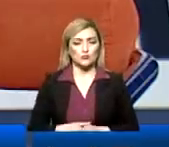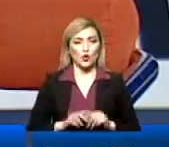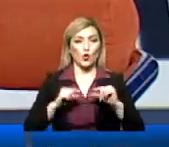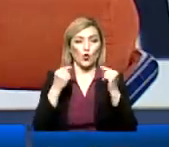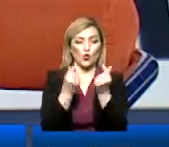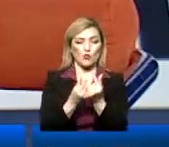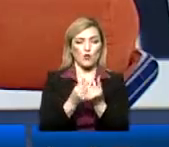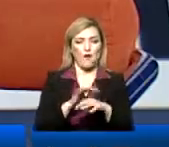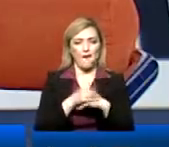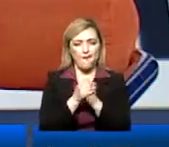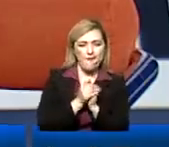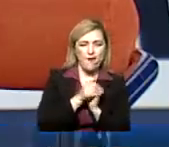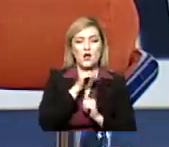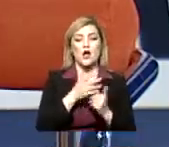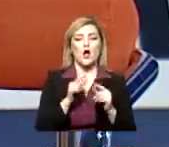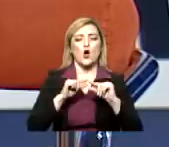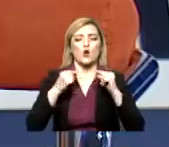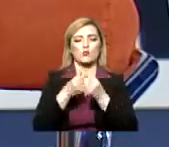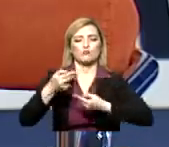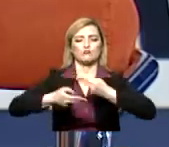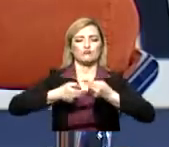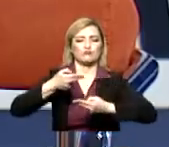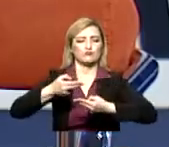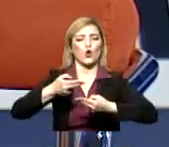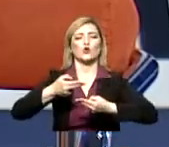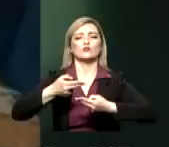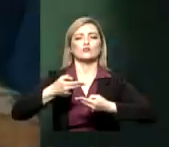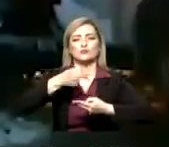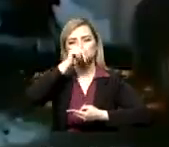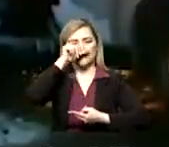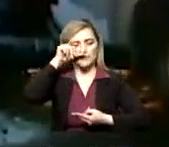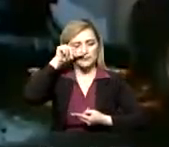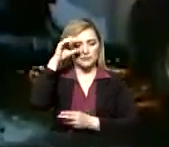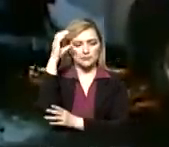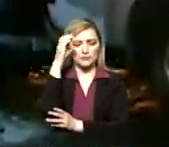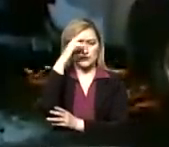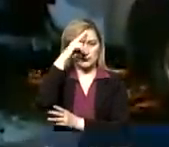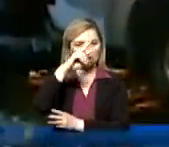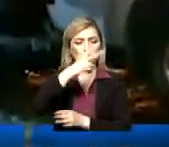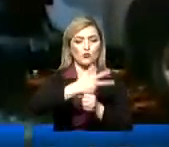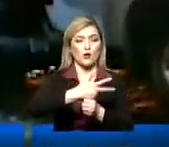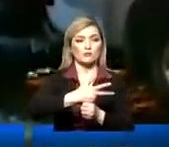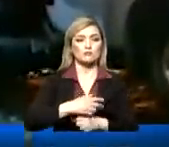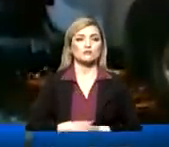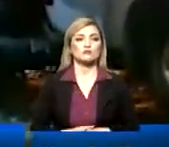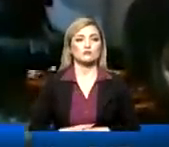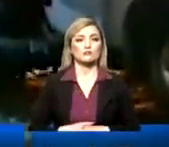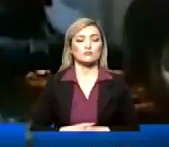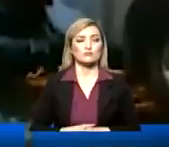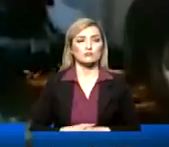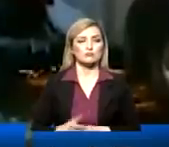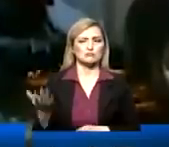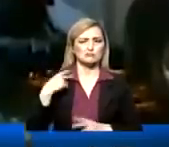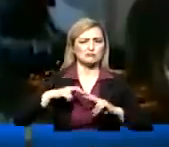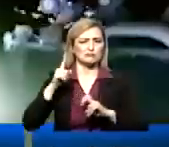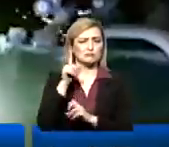esta organización mantenían nexos con grupos de narcotráfico de Colombia, México y Guatemala. La red narco es investigada desde